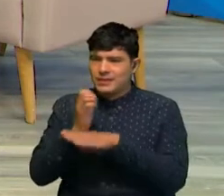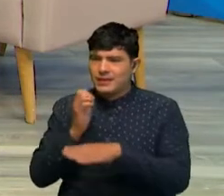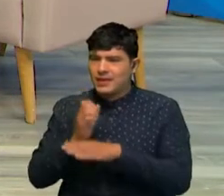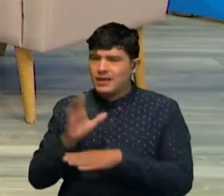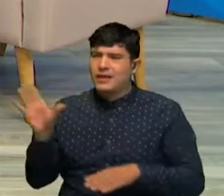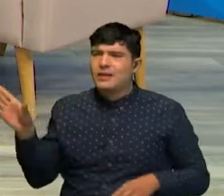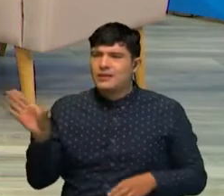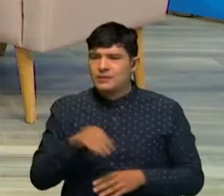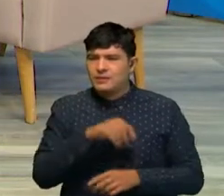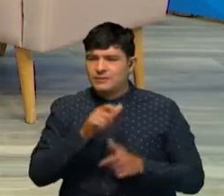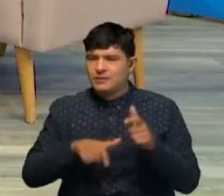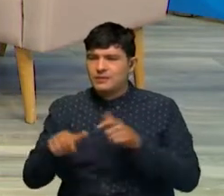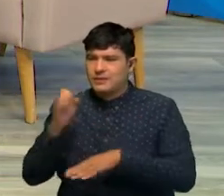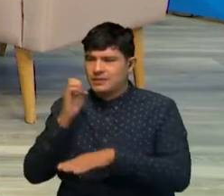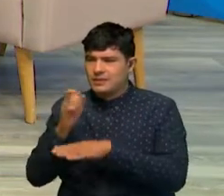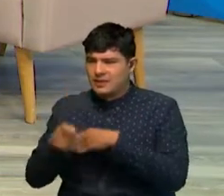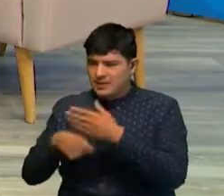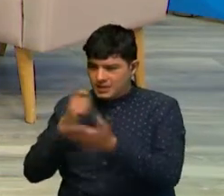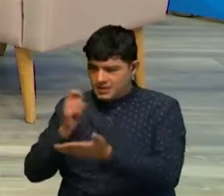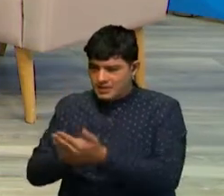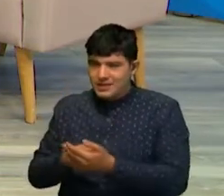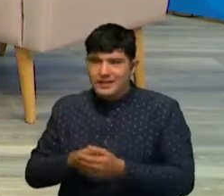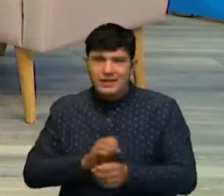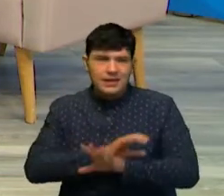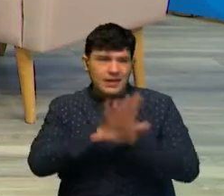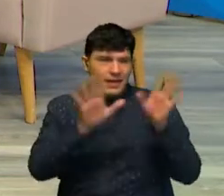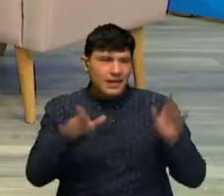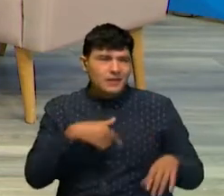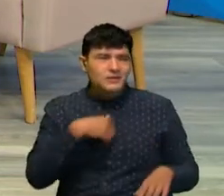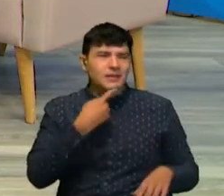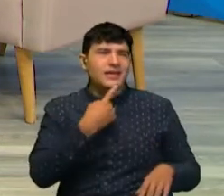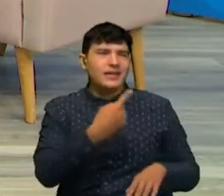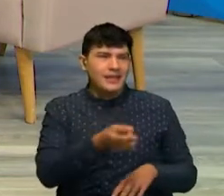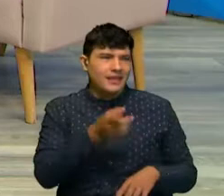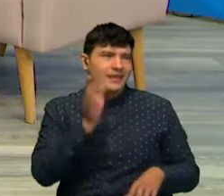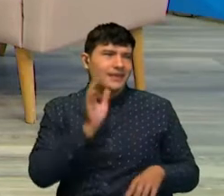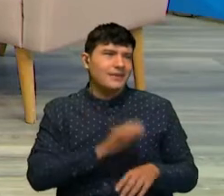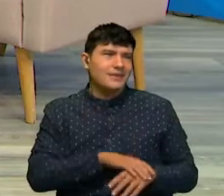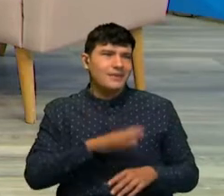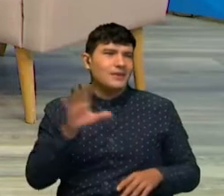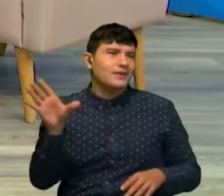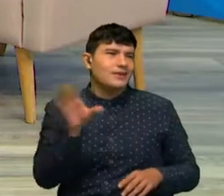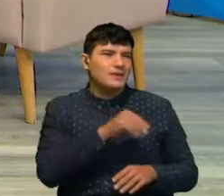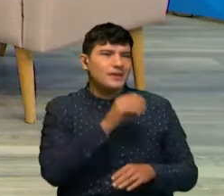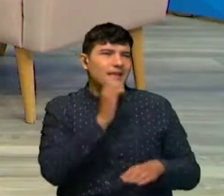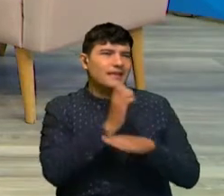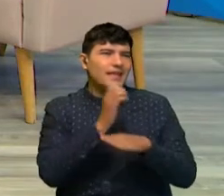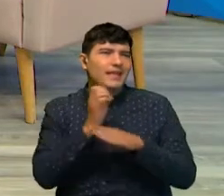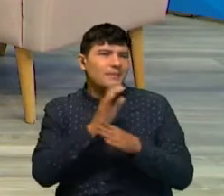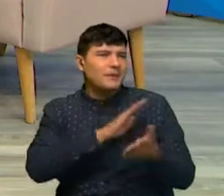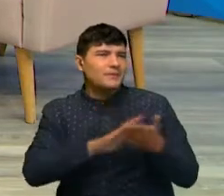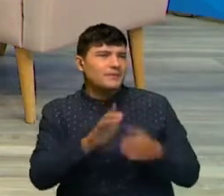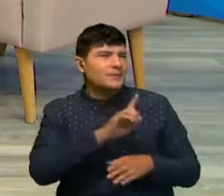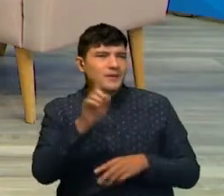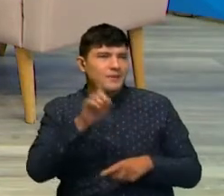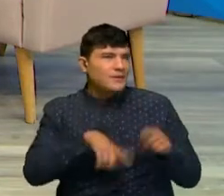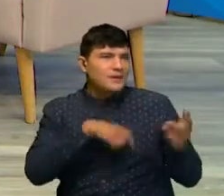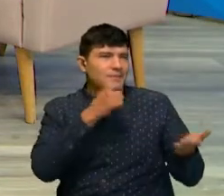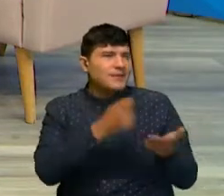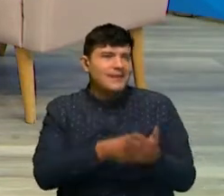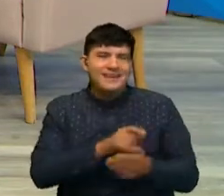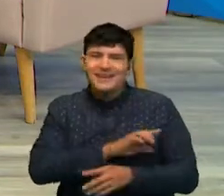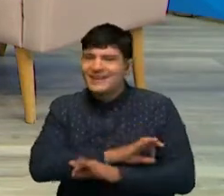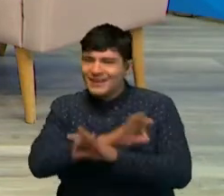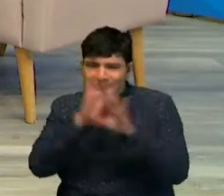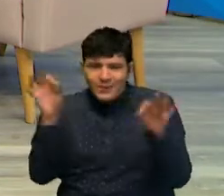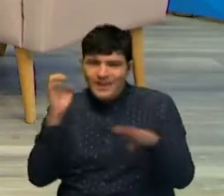empleados deben ser liquidados? Claro, es lo que le iba a decir a la doctora, como si existieran entidades exentas. No, en este momento sí. No hay ninguna